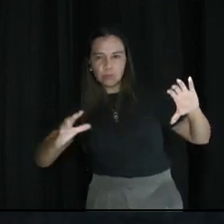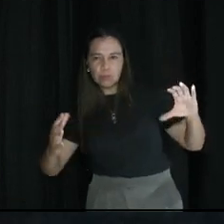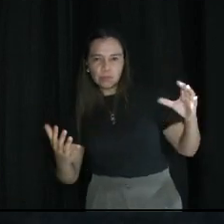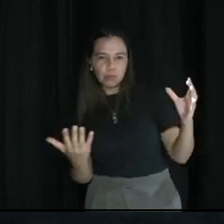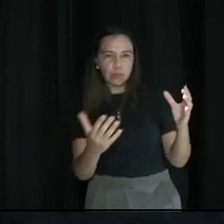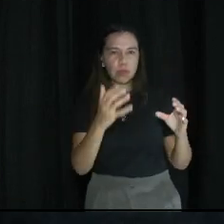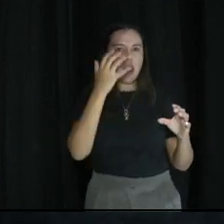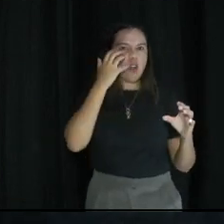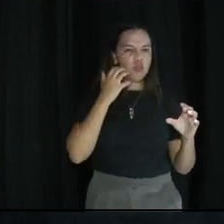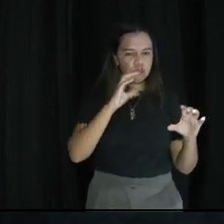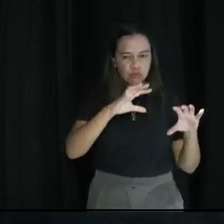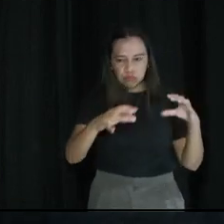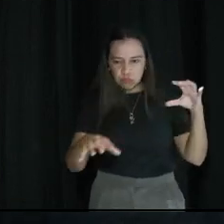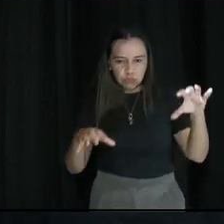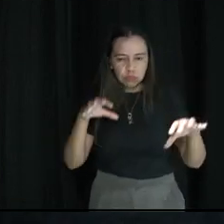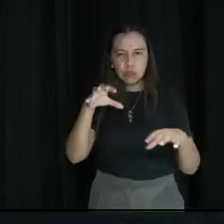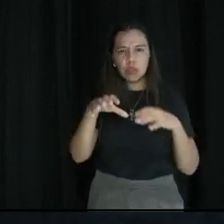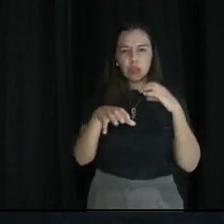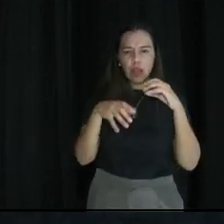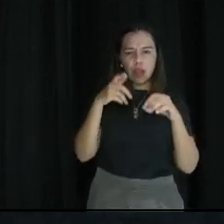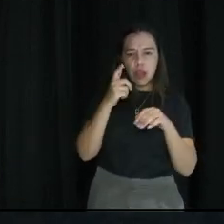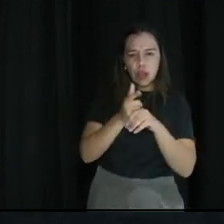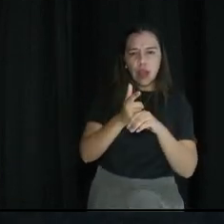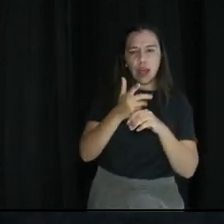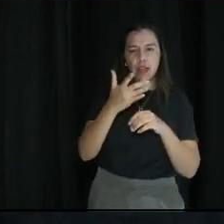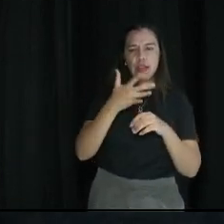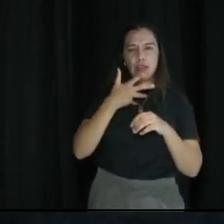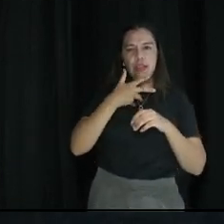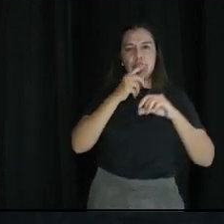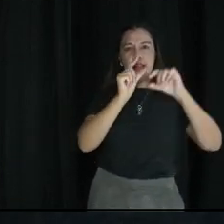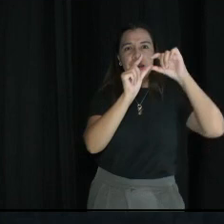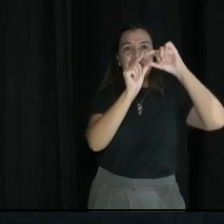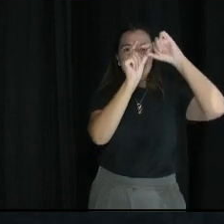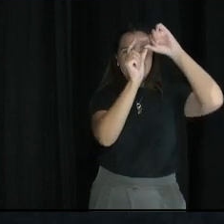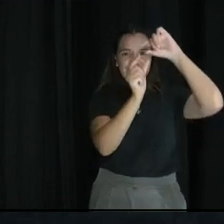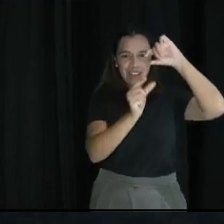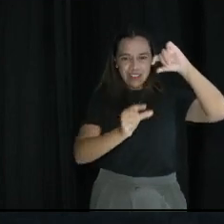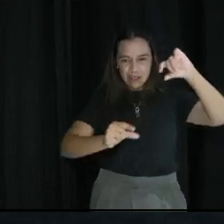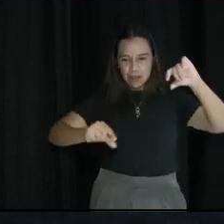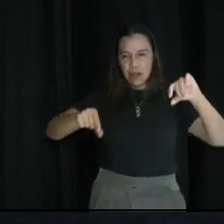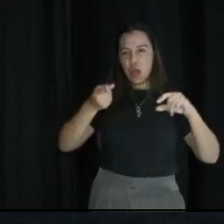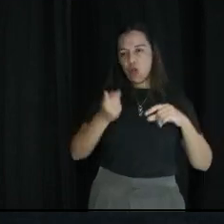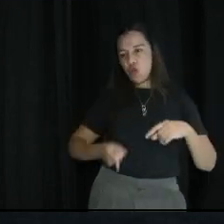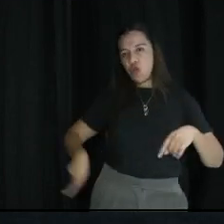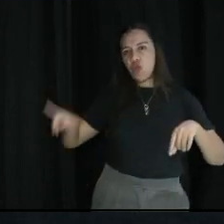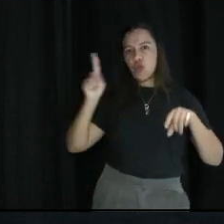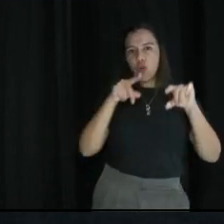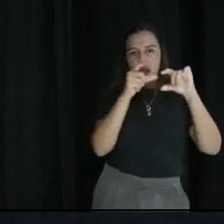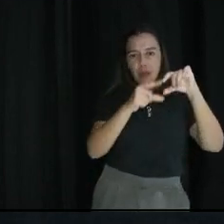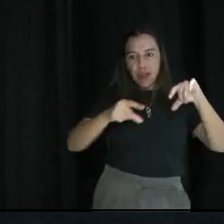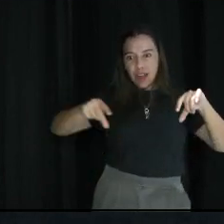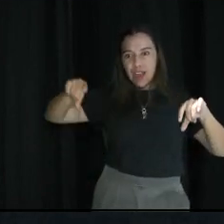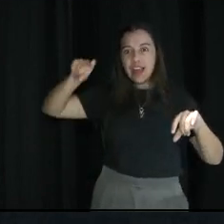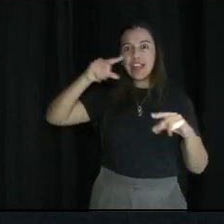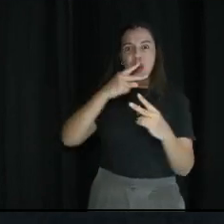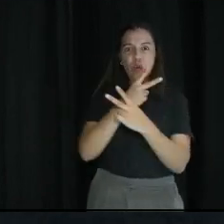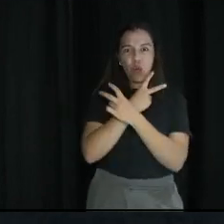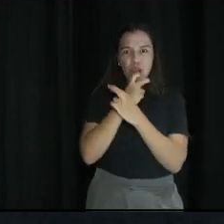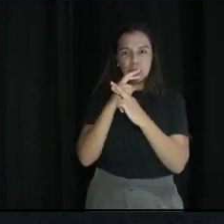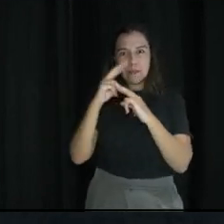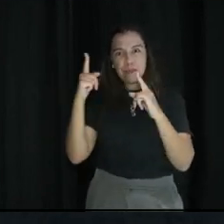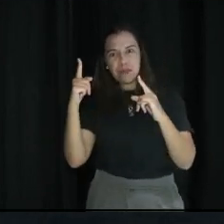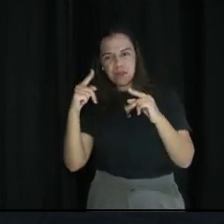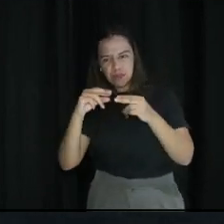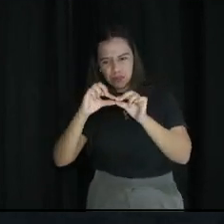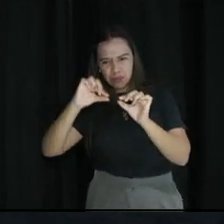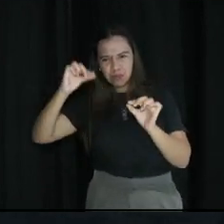que el ejemplar tenía sus vértebras de la cola, las tenía expuestas. ¿Cuál era la